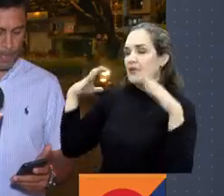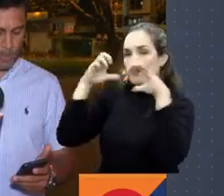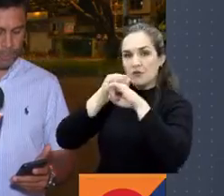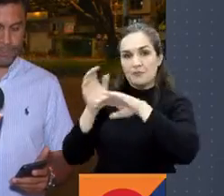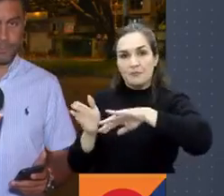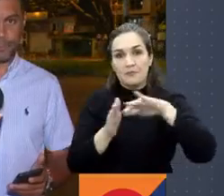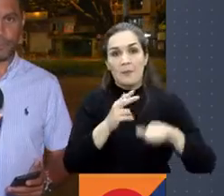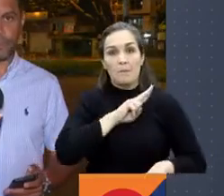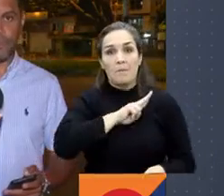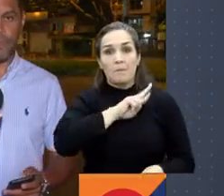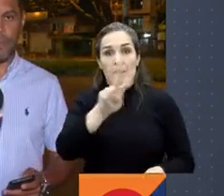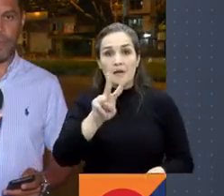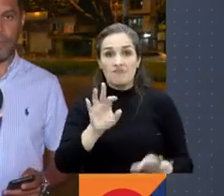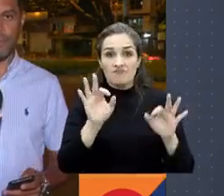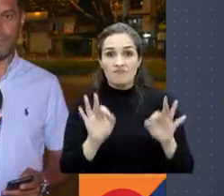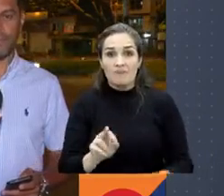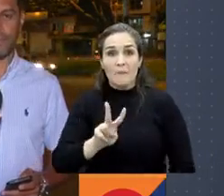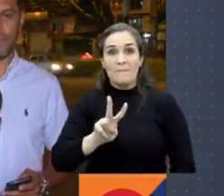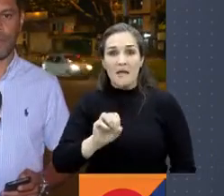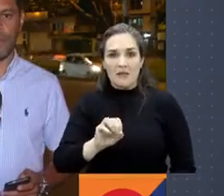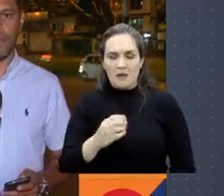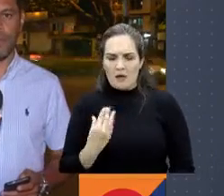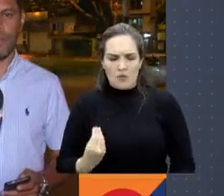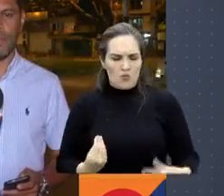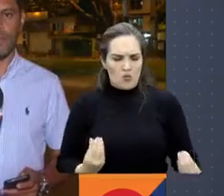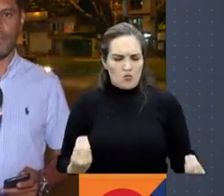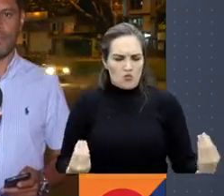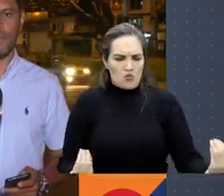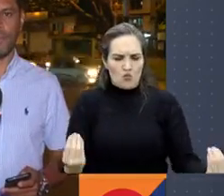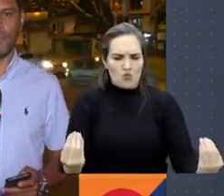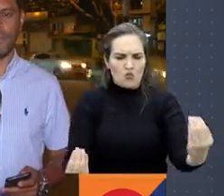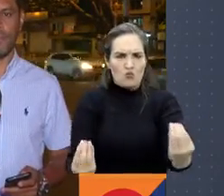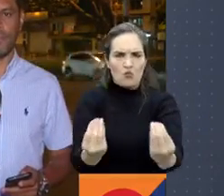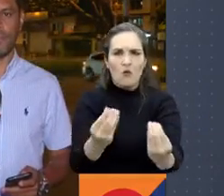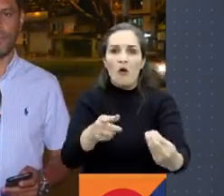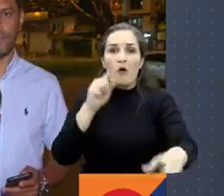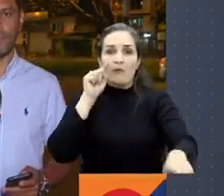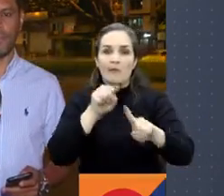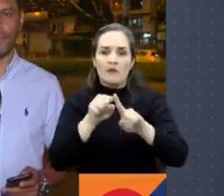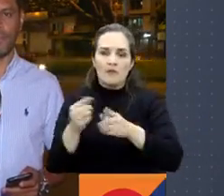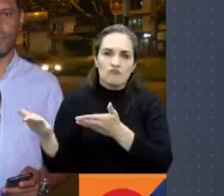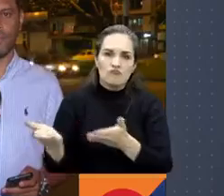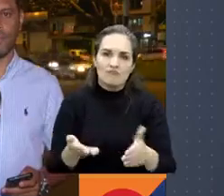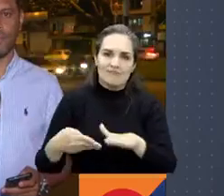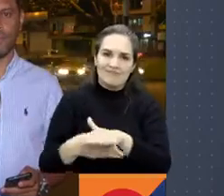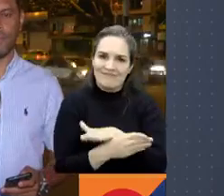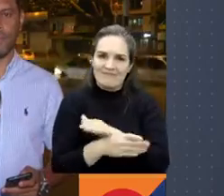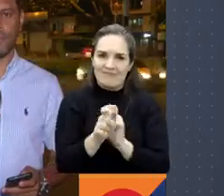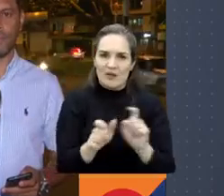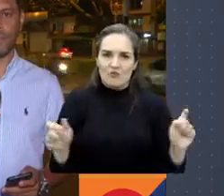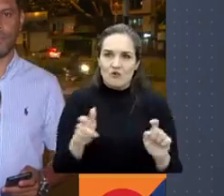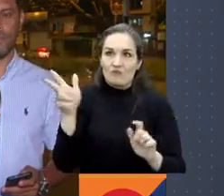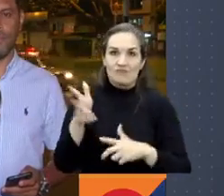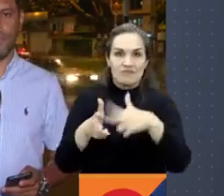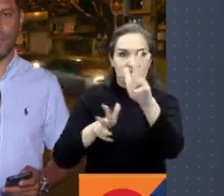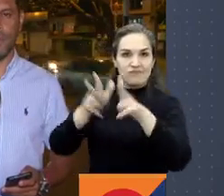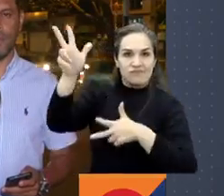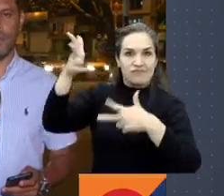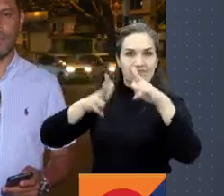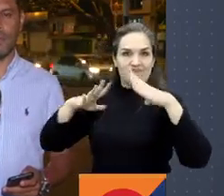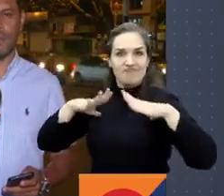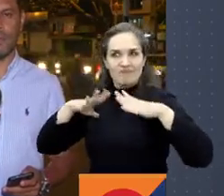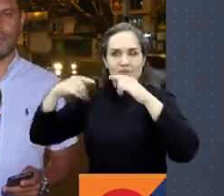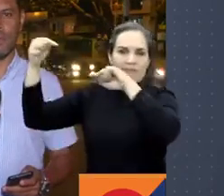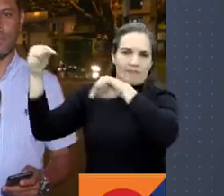Y en el Valle del Cauca son 20 los puestos de control que están distribuidos en diferentes puntos para regular la movilidad de los viajeros. Carlos Gutiérrez, buenas noches.